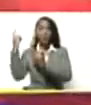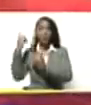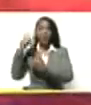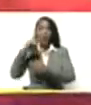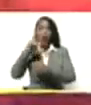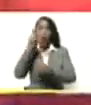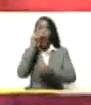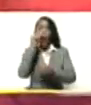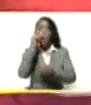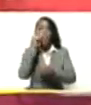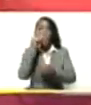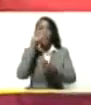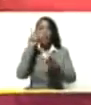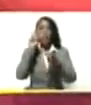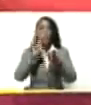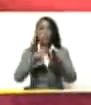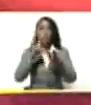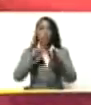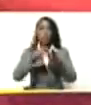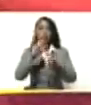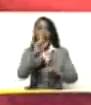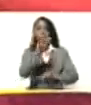la oposición obtuvo